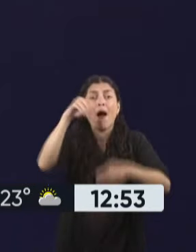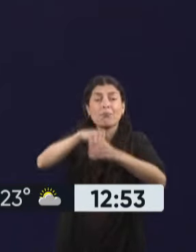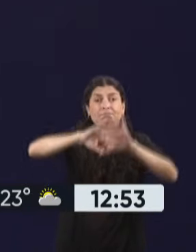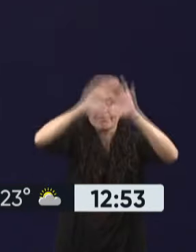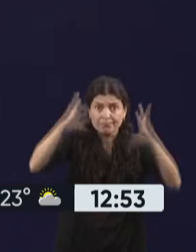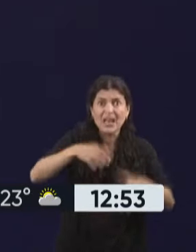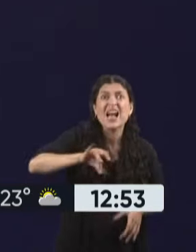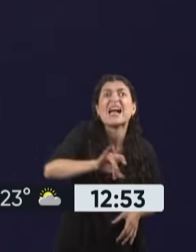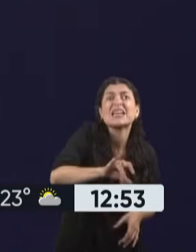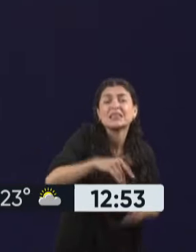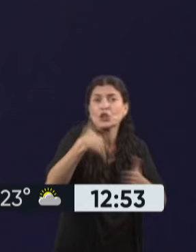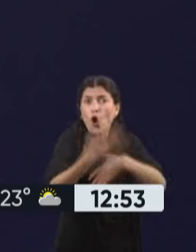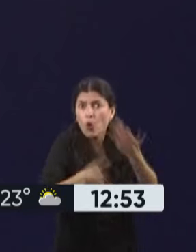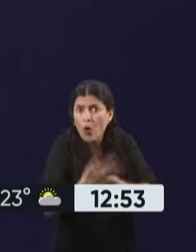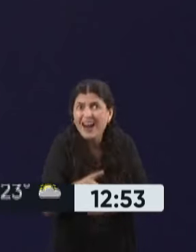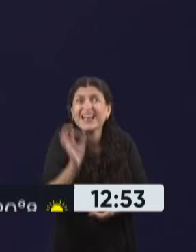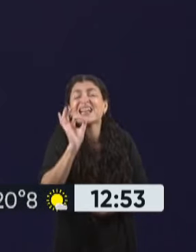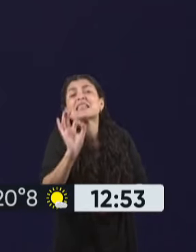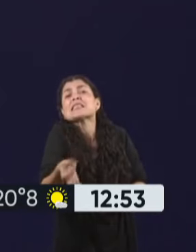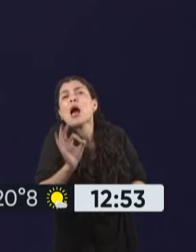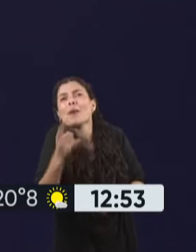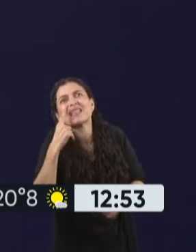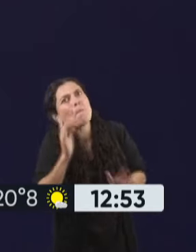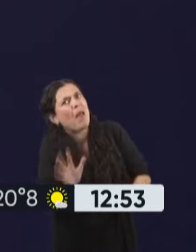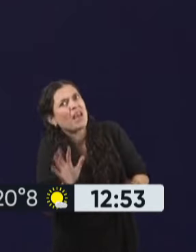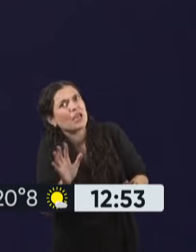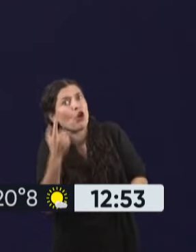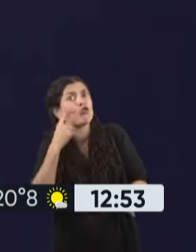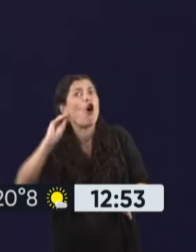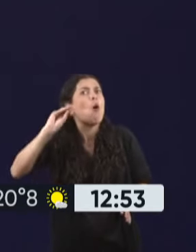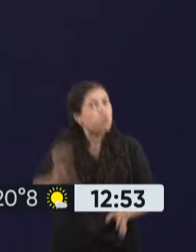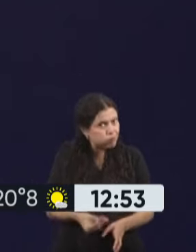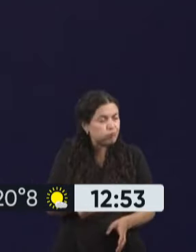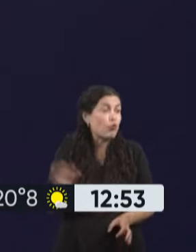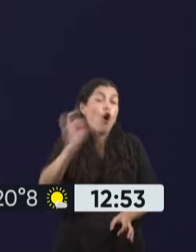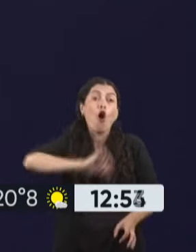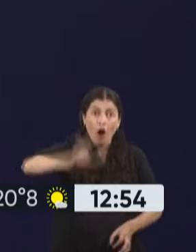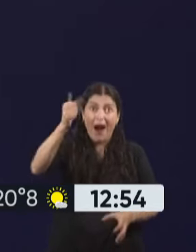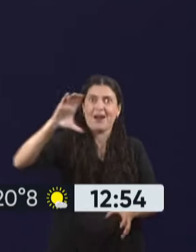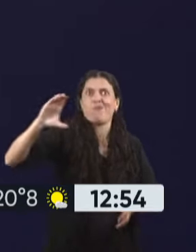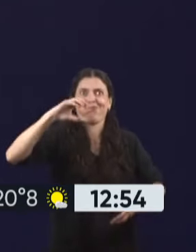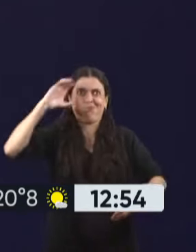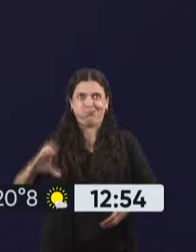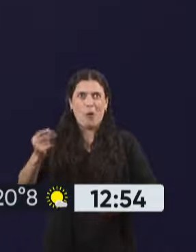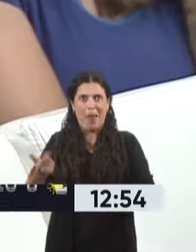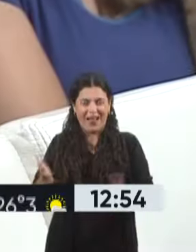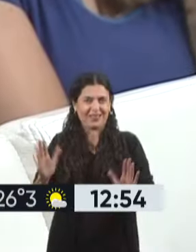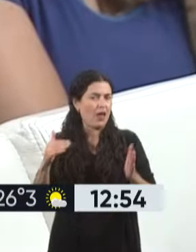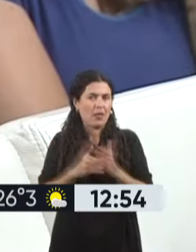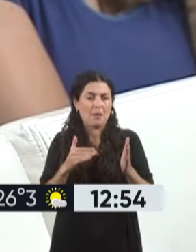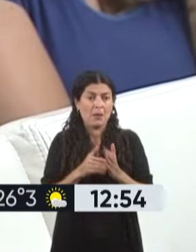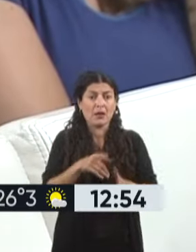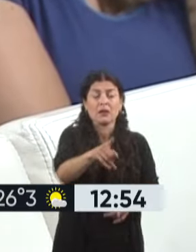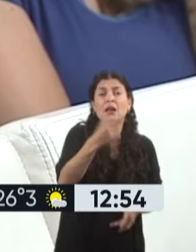Vos entendés que el riesgo puede ser que pierdas parte de tu dinero por la propia lógica del casino. Pero si lo comparó con un